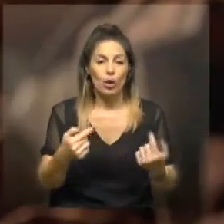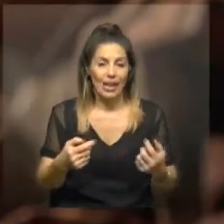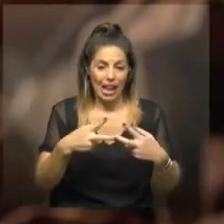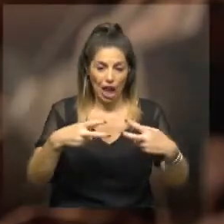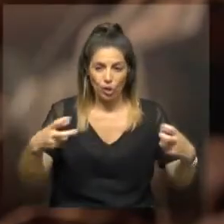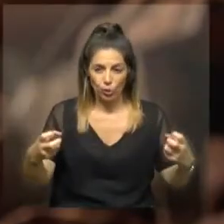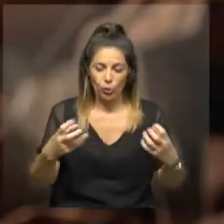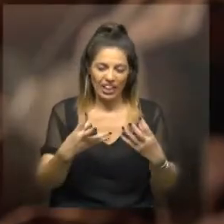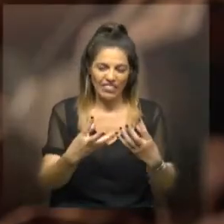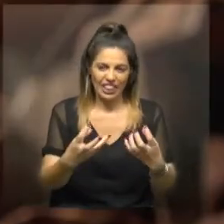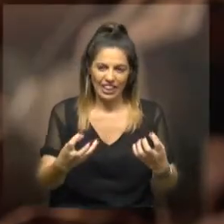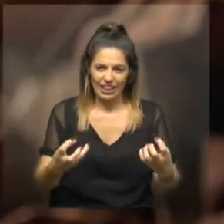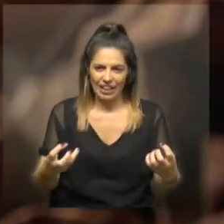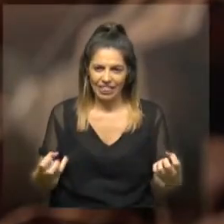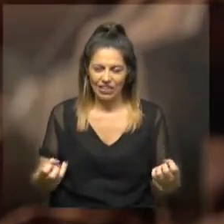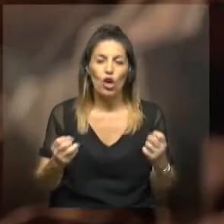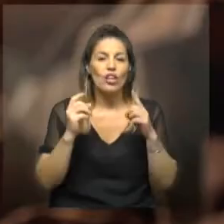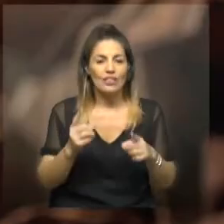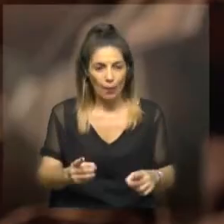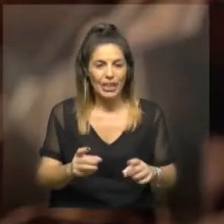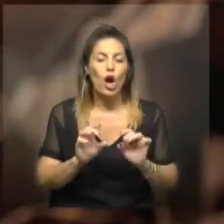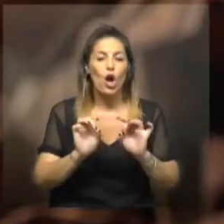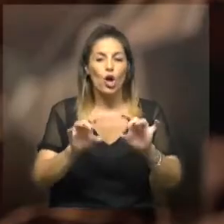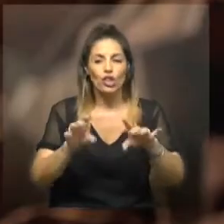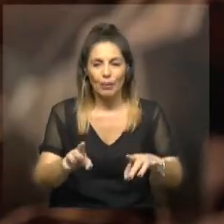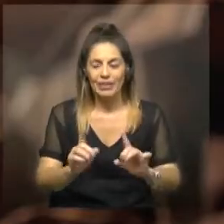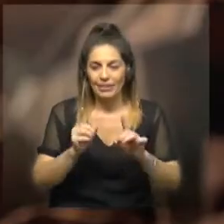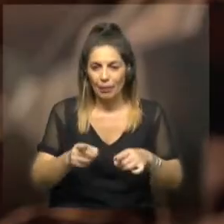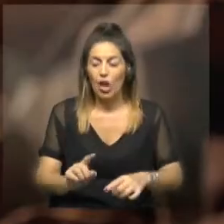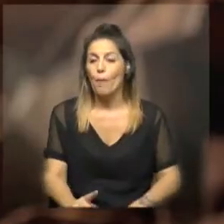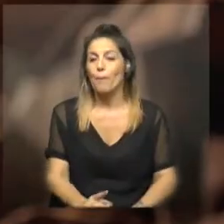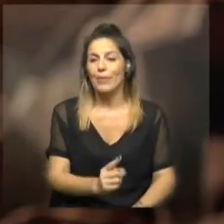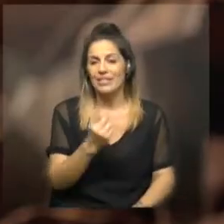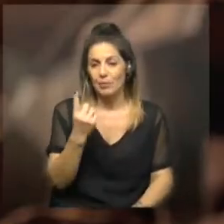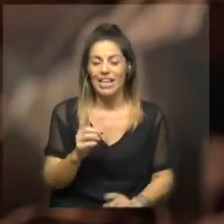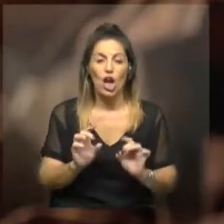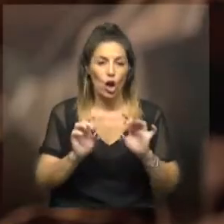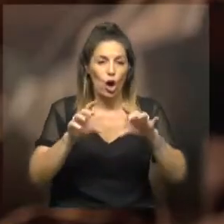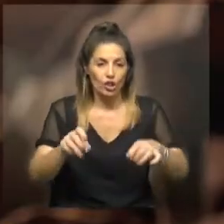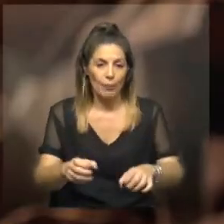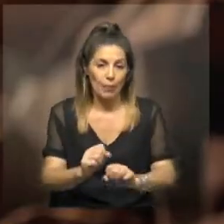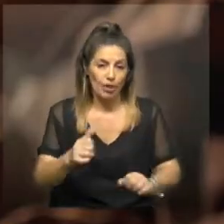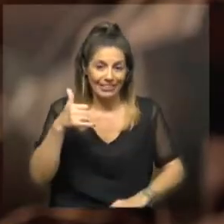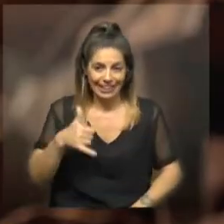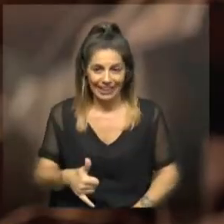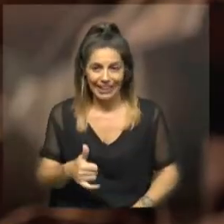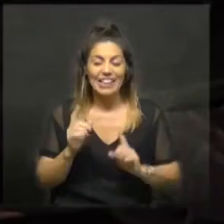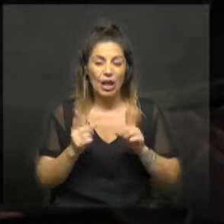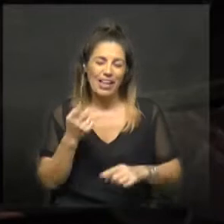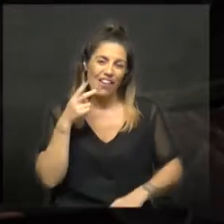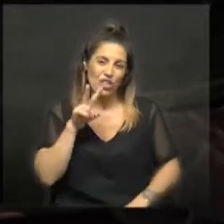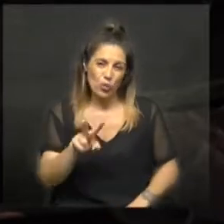se va deteriorando, también produce una contaminación en sí misma. Esos son los principales contaminantes que podemos tener, además de la visual,